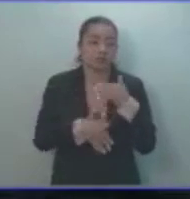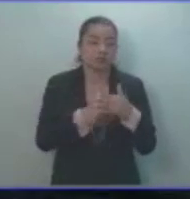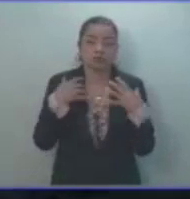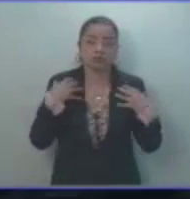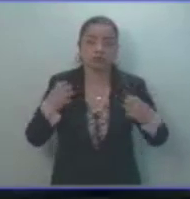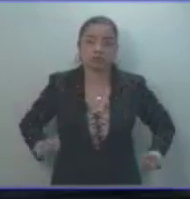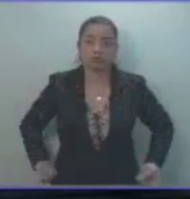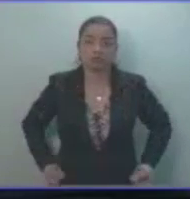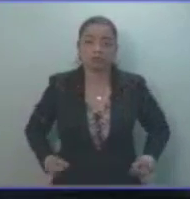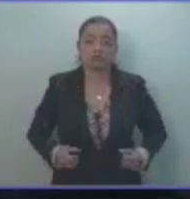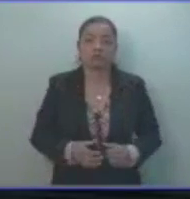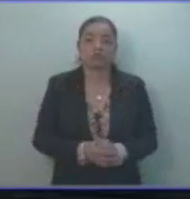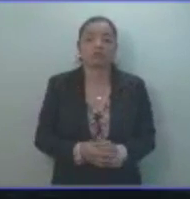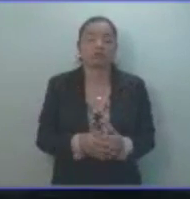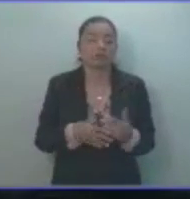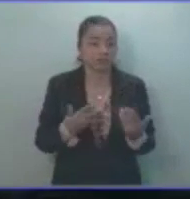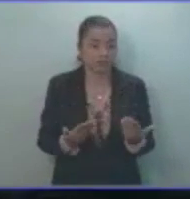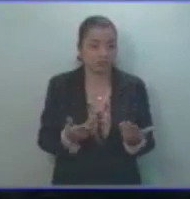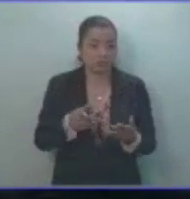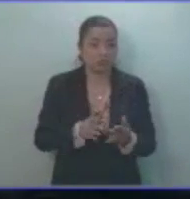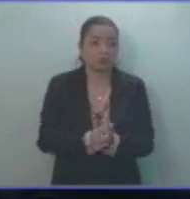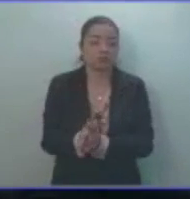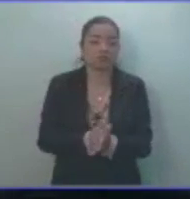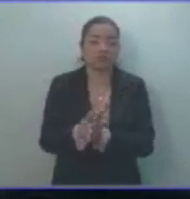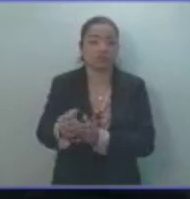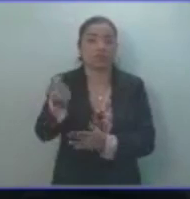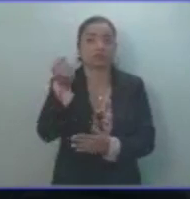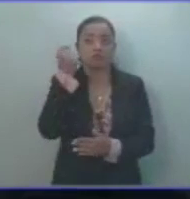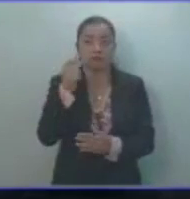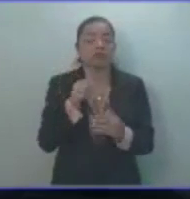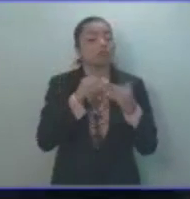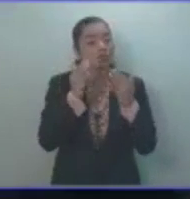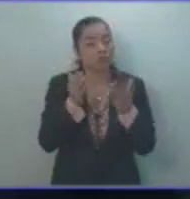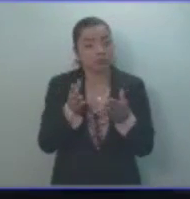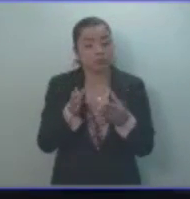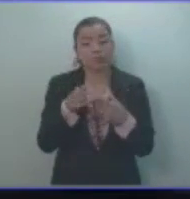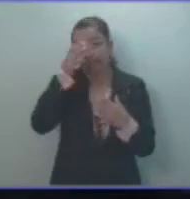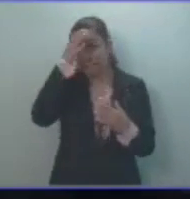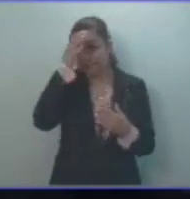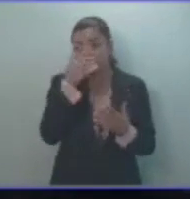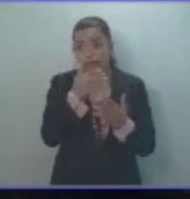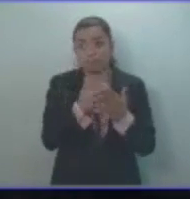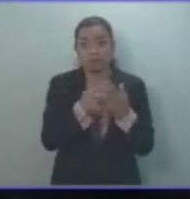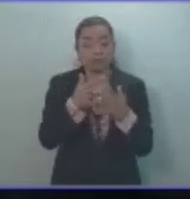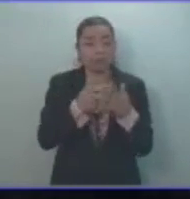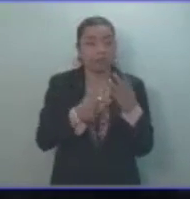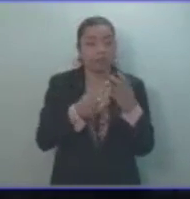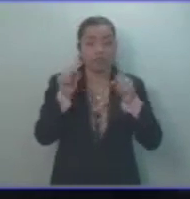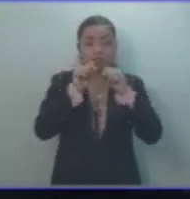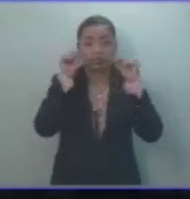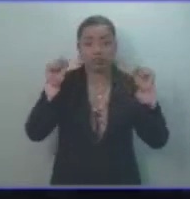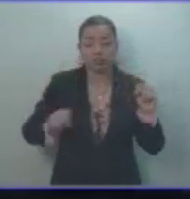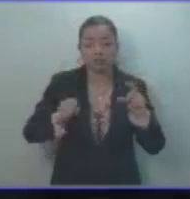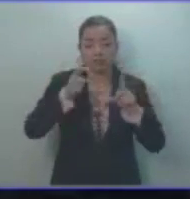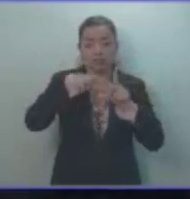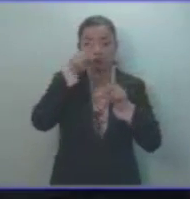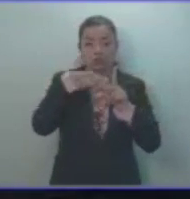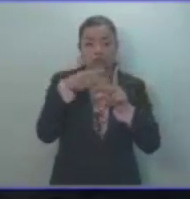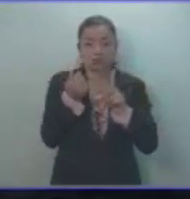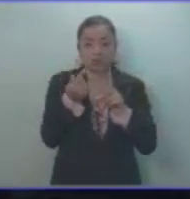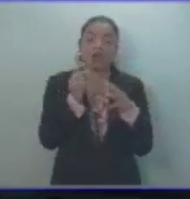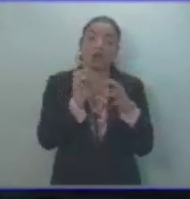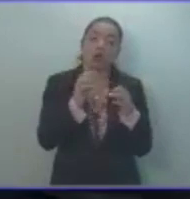Estado. Eso es importante. Y para eso sirve el concepto que nos da la ley del Sistema de Administración Financiera o la ley